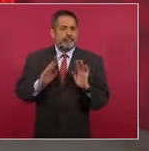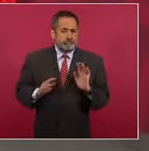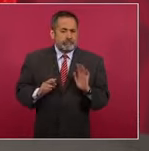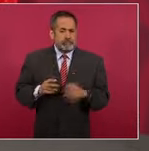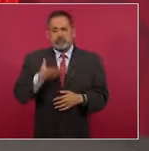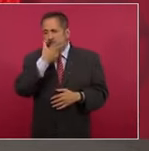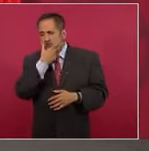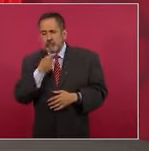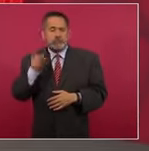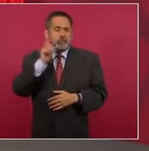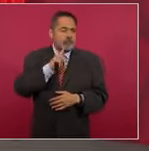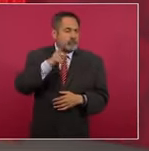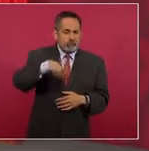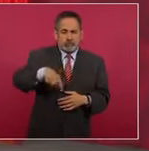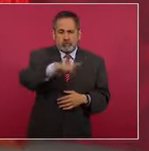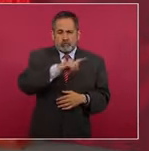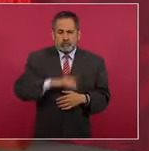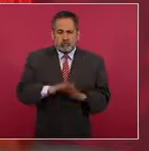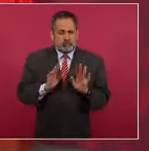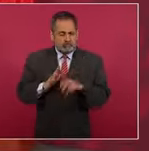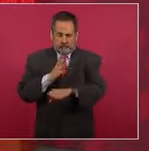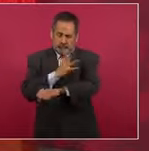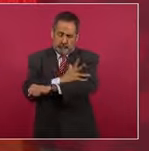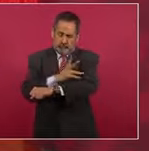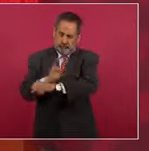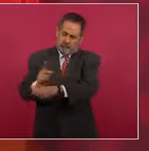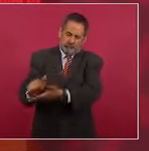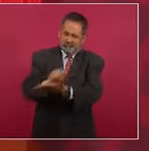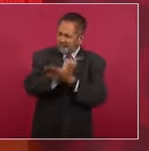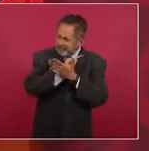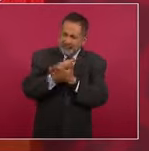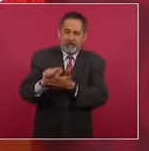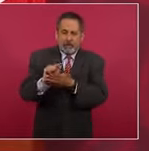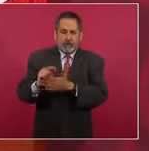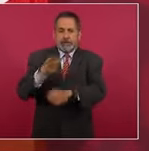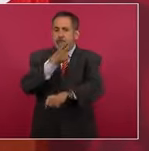mujeres, hombres de inopetable honestidad